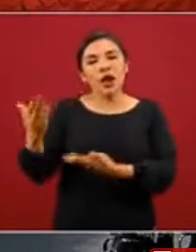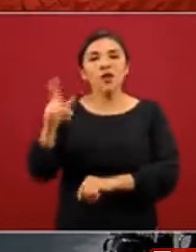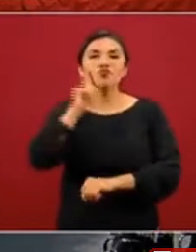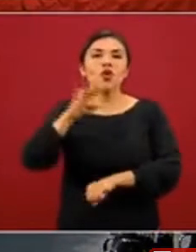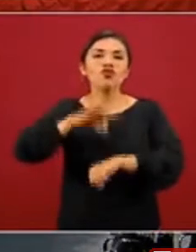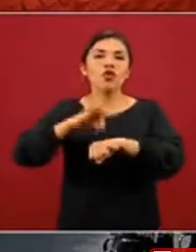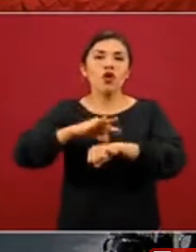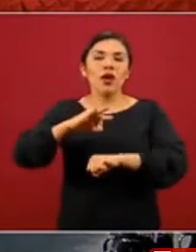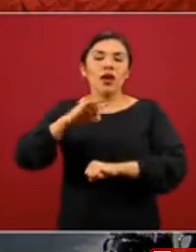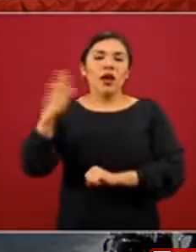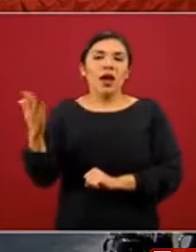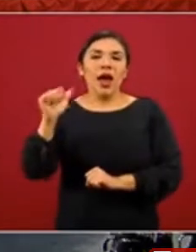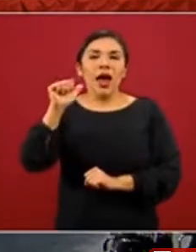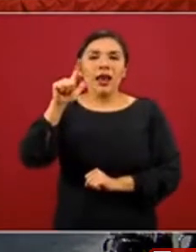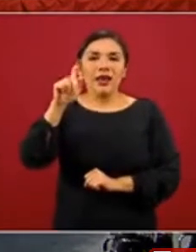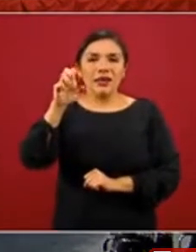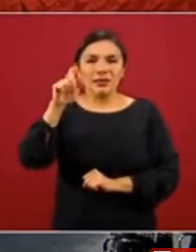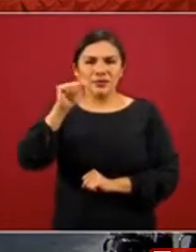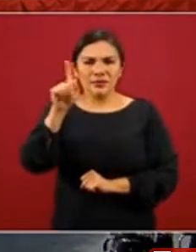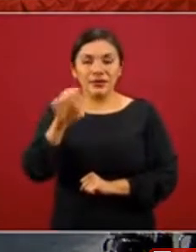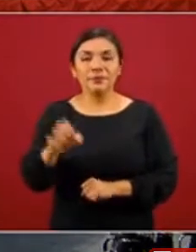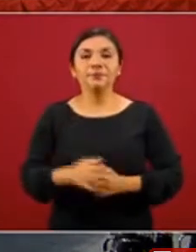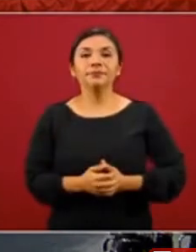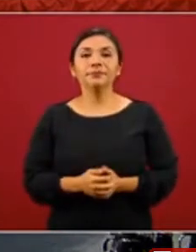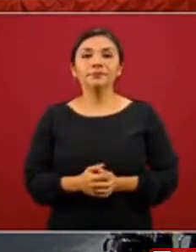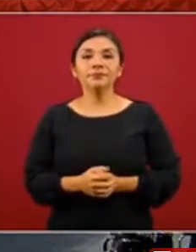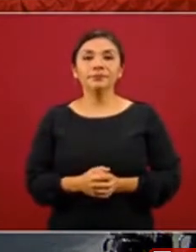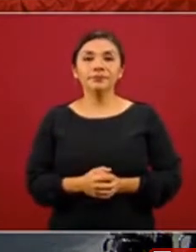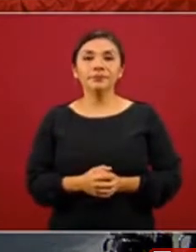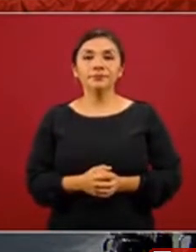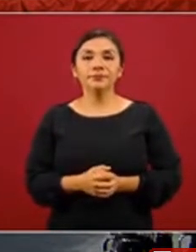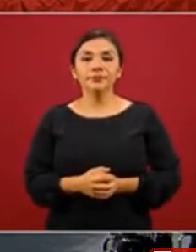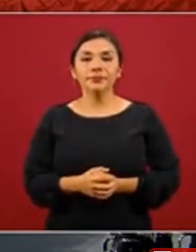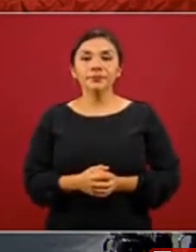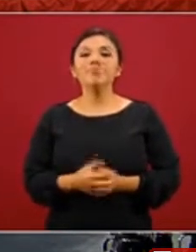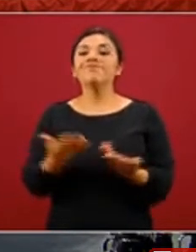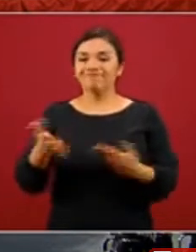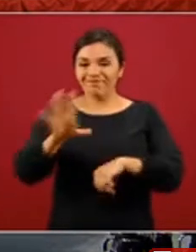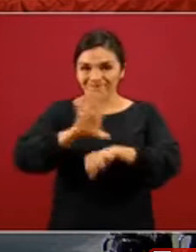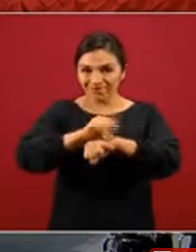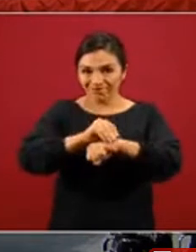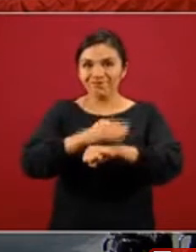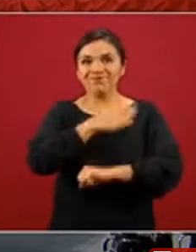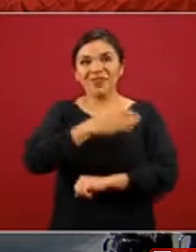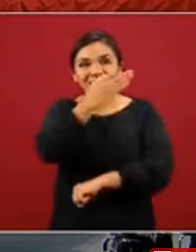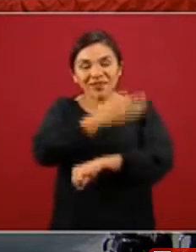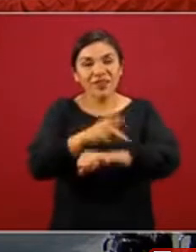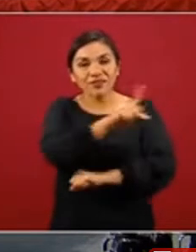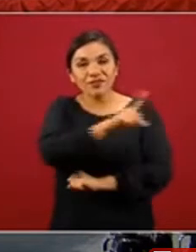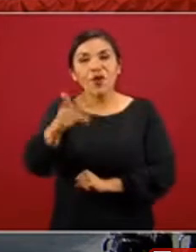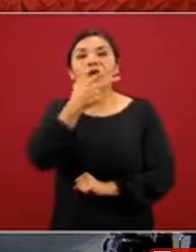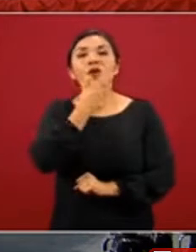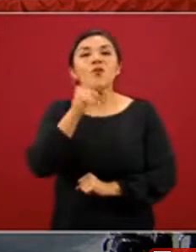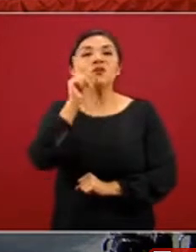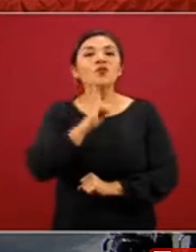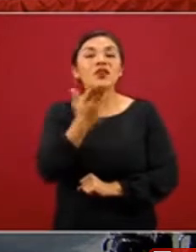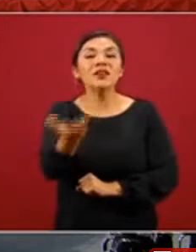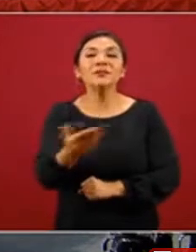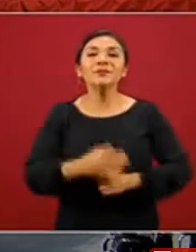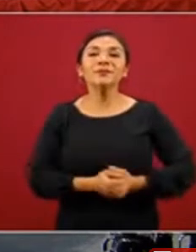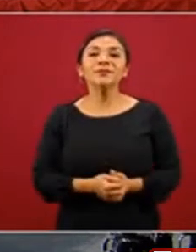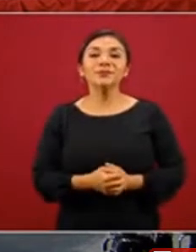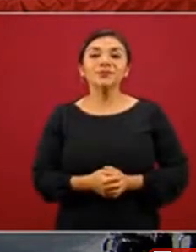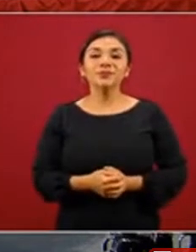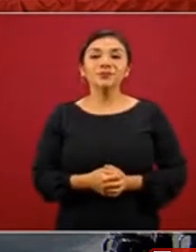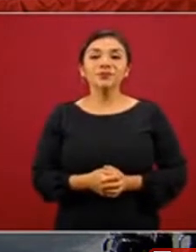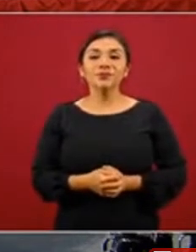de la doctora Aletze de la Torre. Gracias, Aletze, bienvenida. Con su permiso, señor secretario, buenas tardes a todas y a todos.